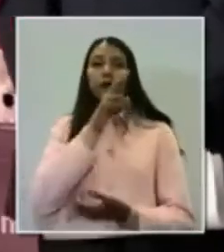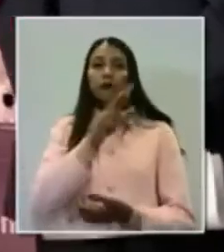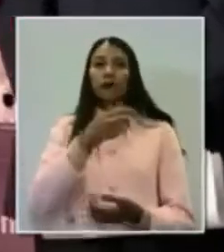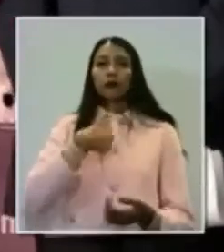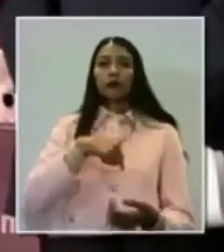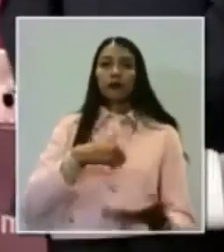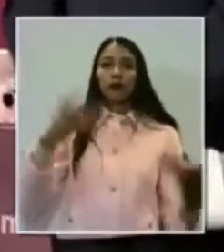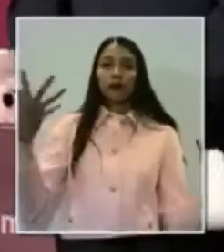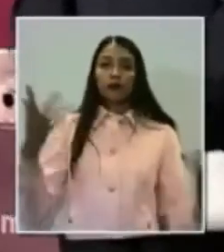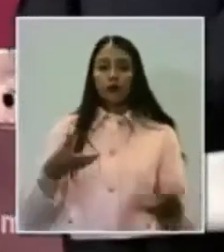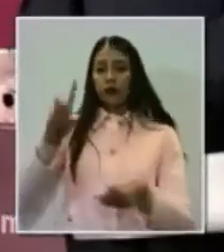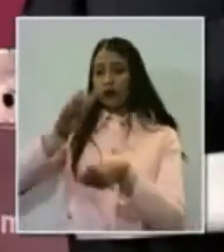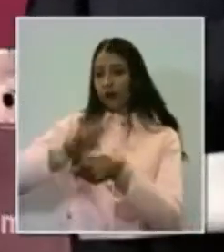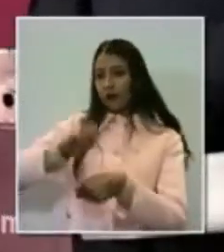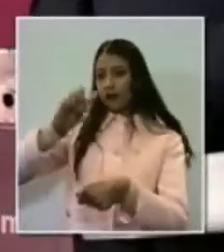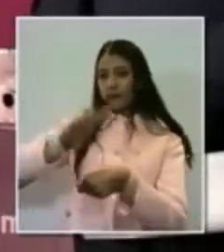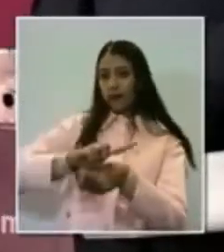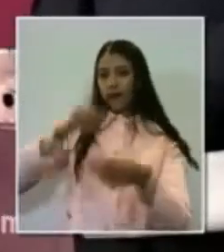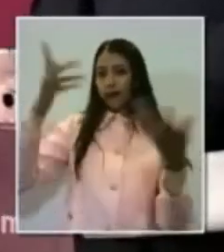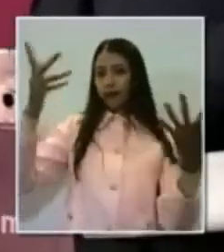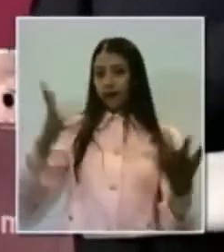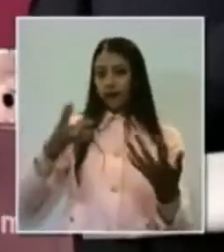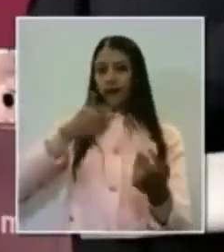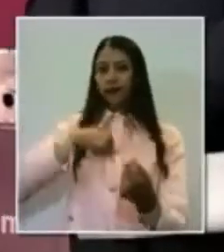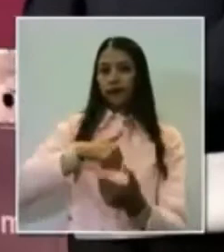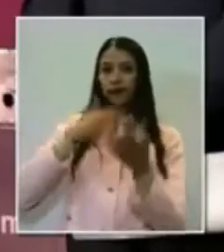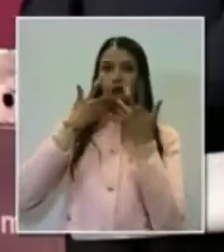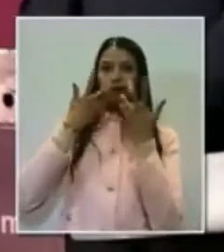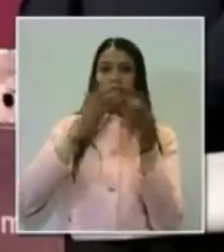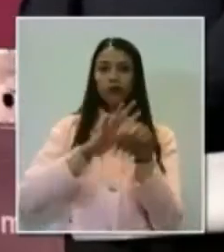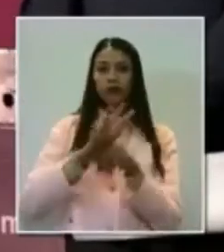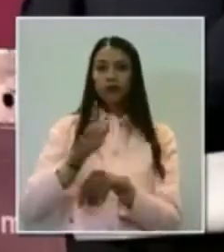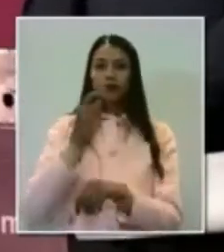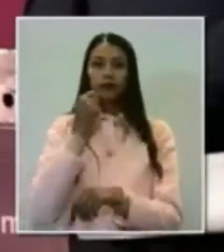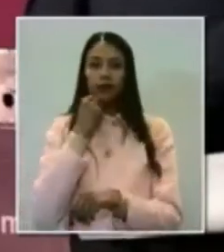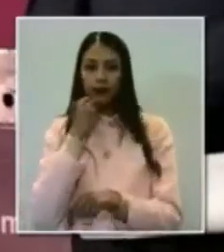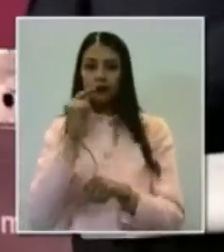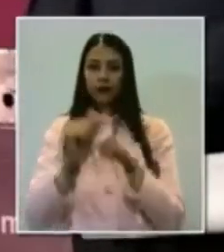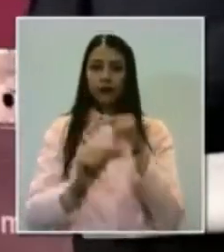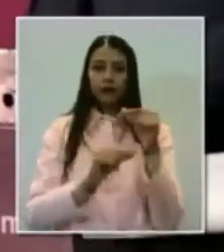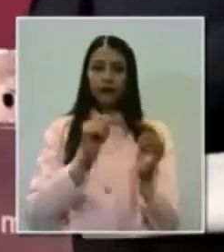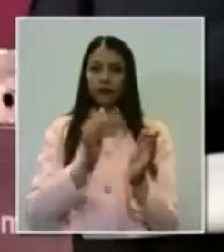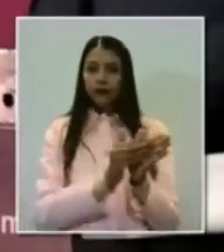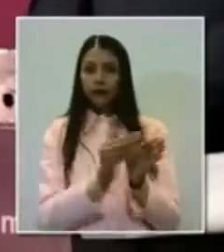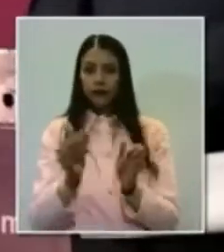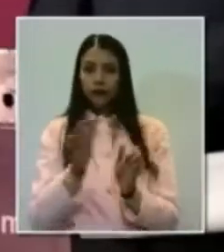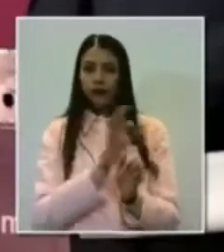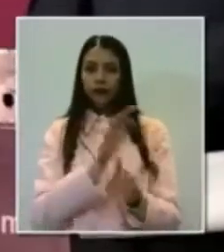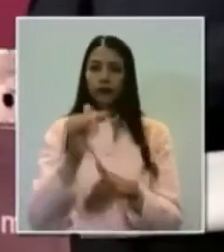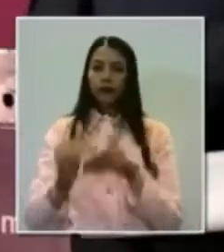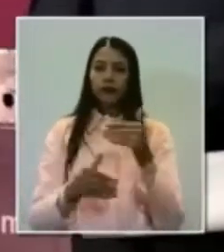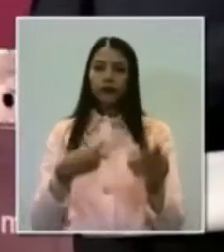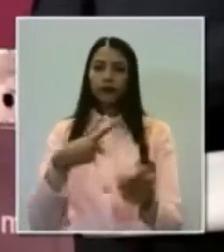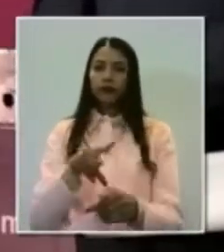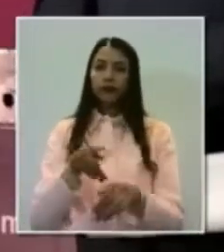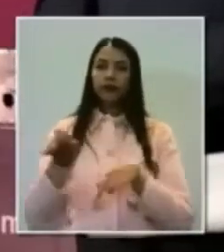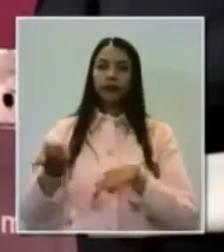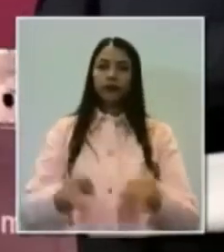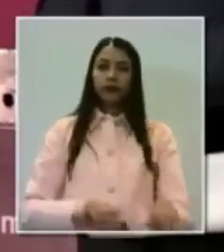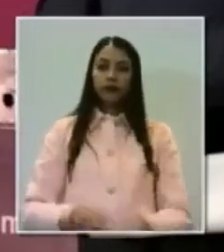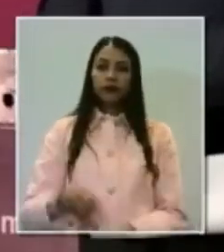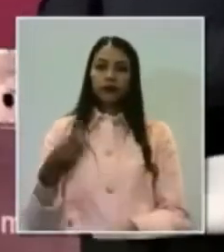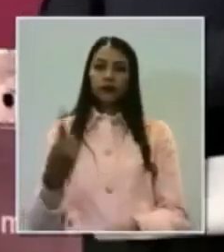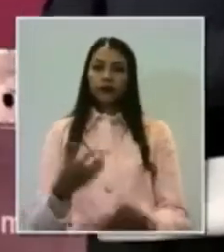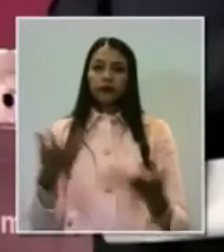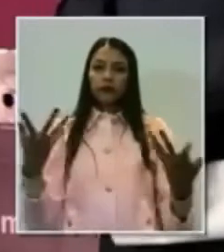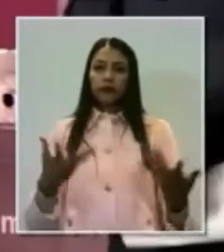que nosotros realizamos. Día a día lo hacemos y nosotros lo que esperamos que aunque sea de manera paulatina pues podamos avanzar, pero es un trabajo